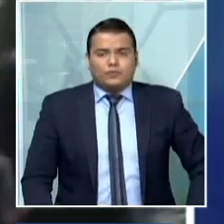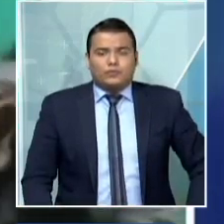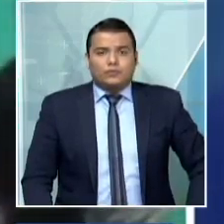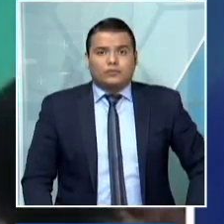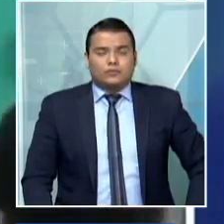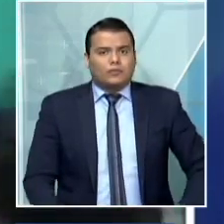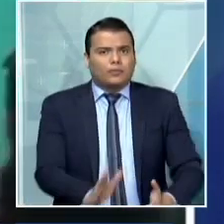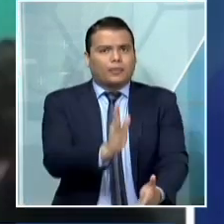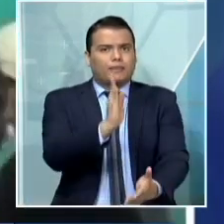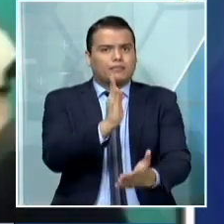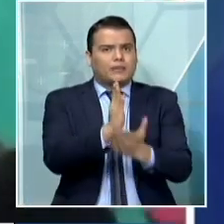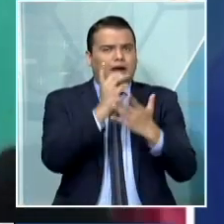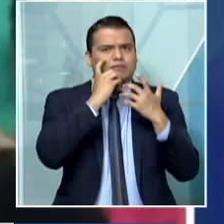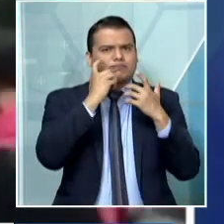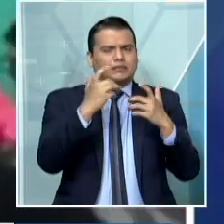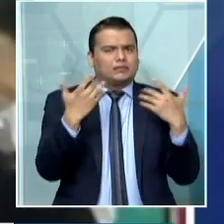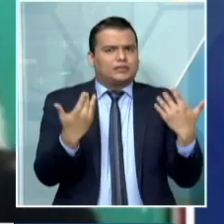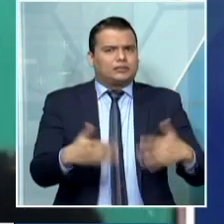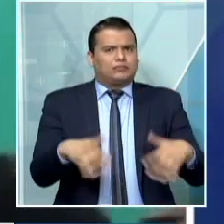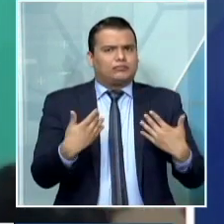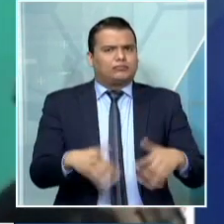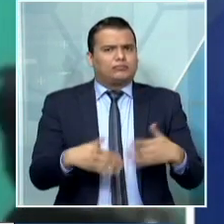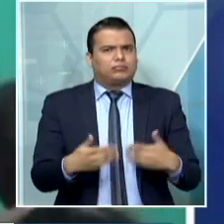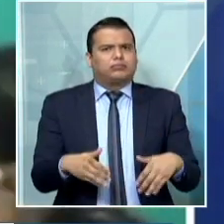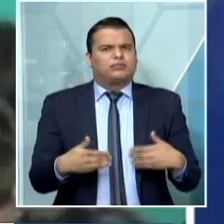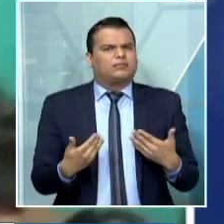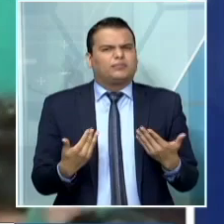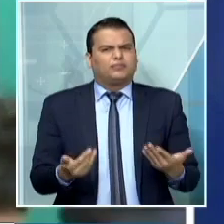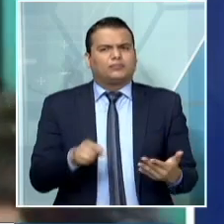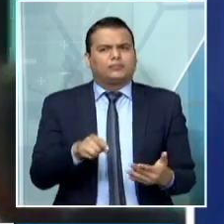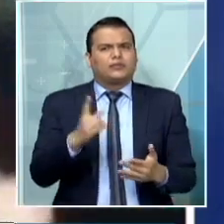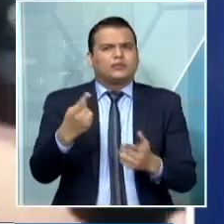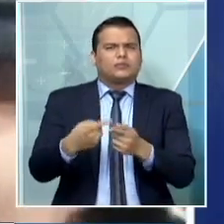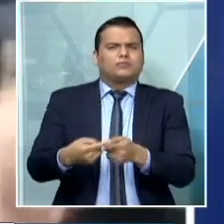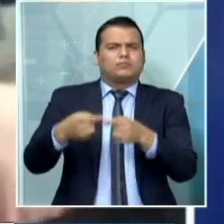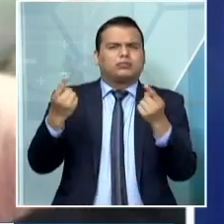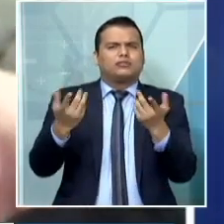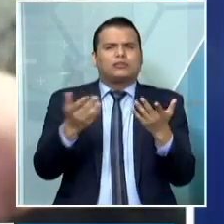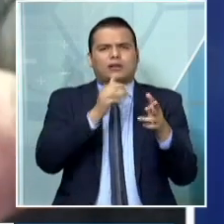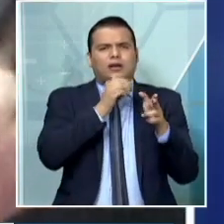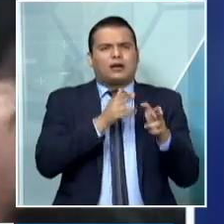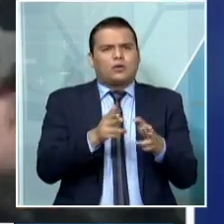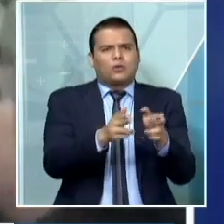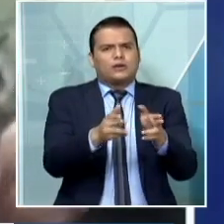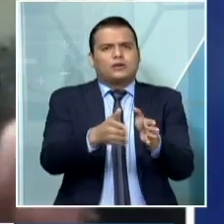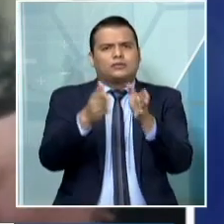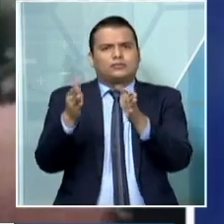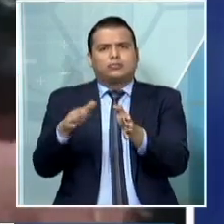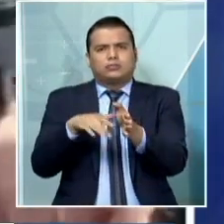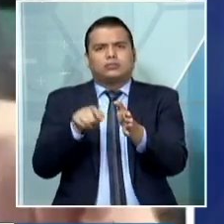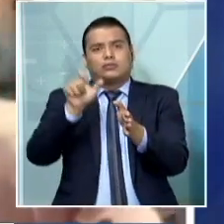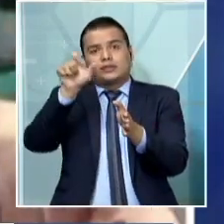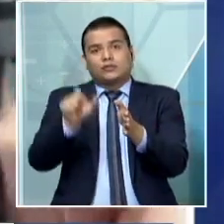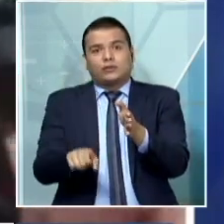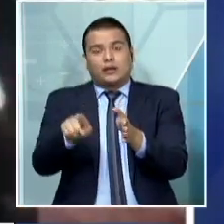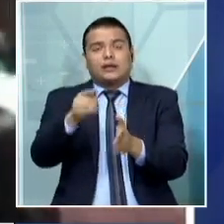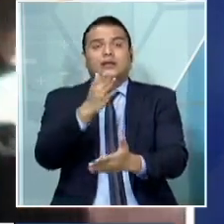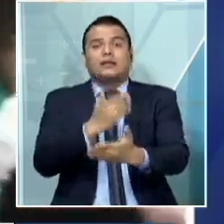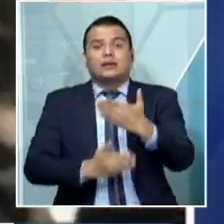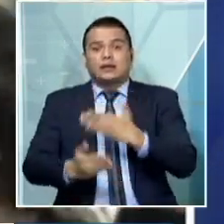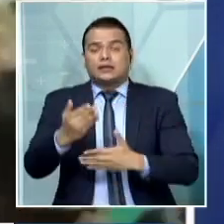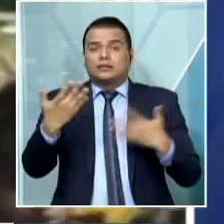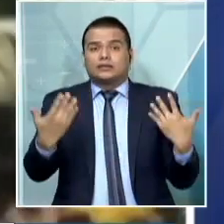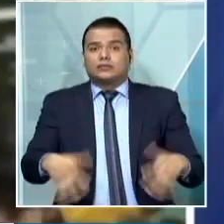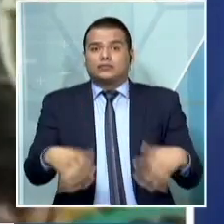Uno de los hechos que más llamó la atención en materia de orden público fue una riña en pleno Boulevard del Río, donde una persona fue agredida con un